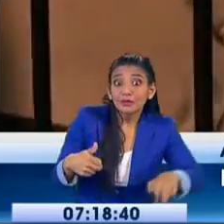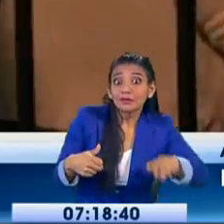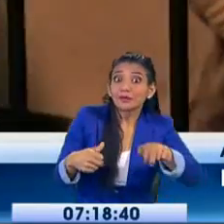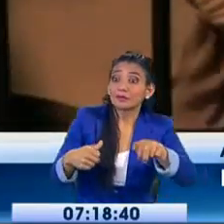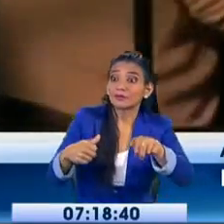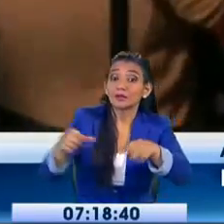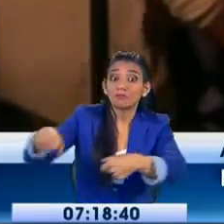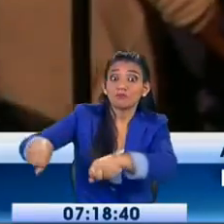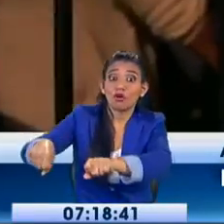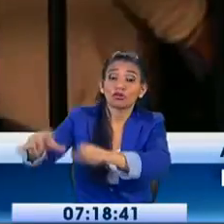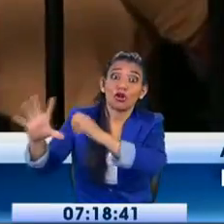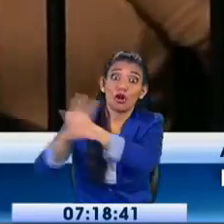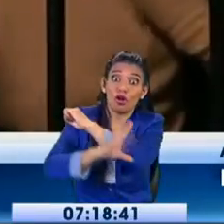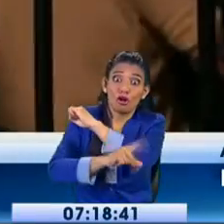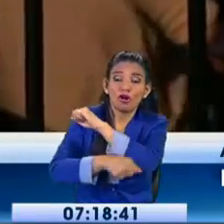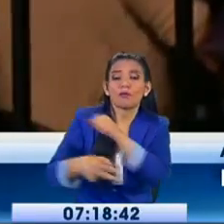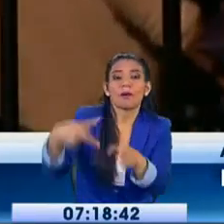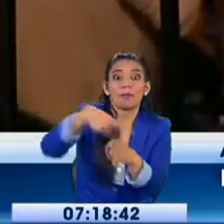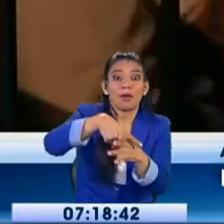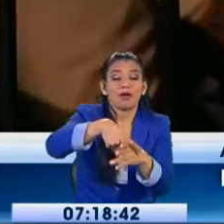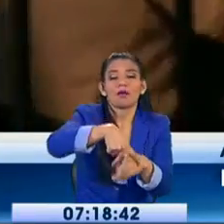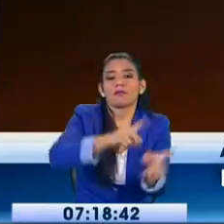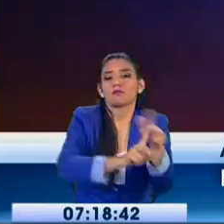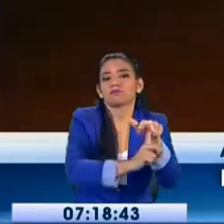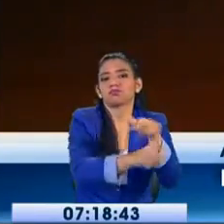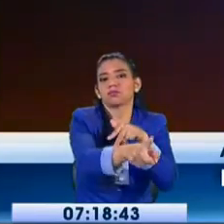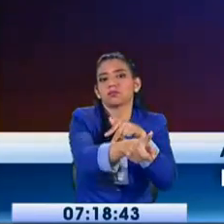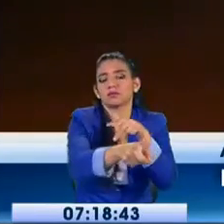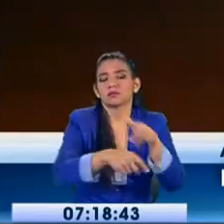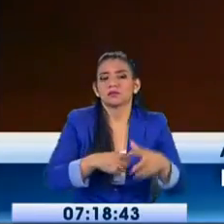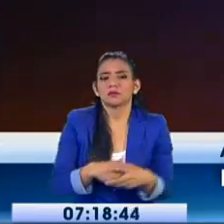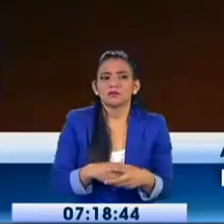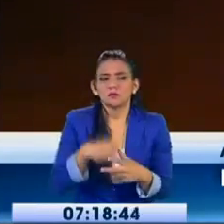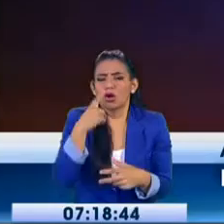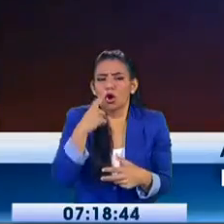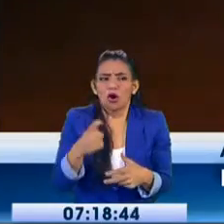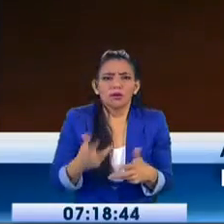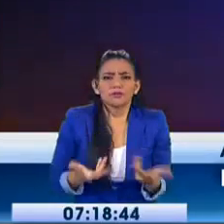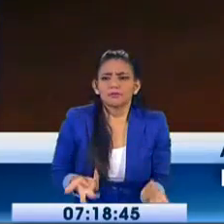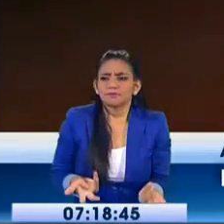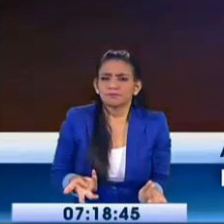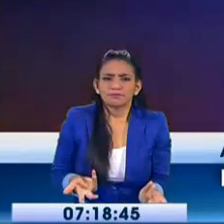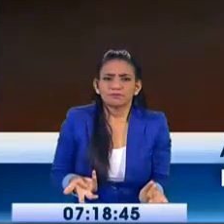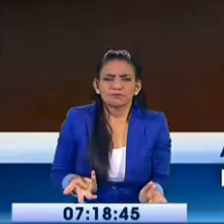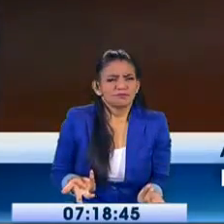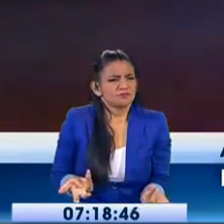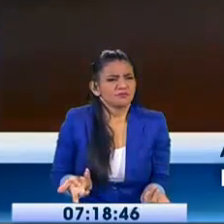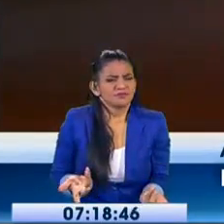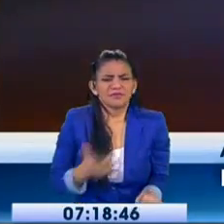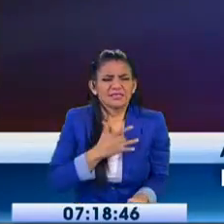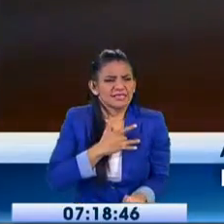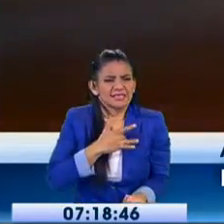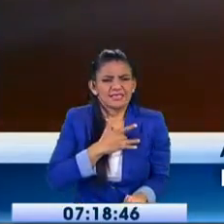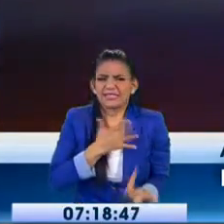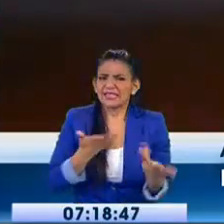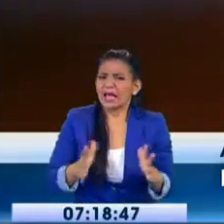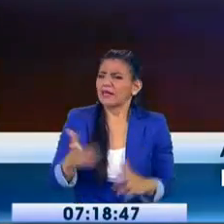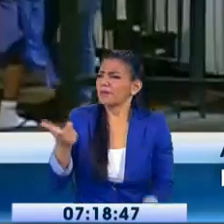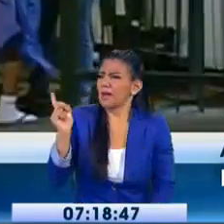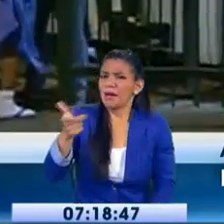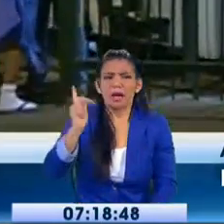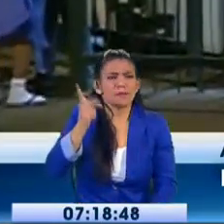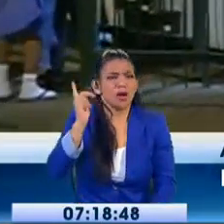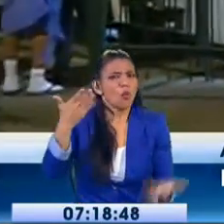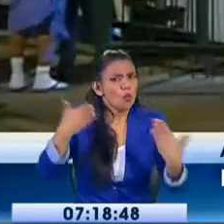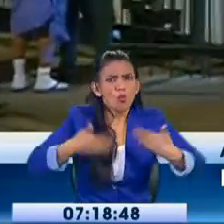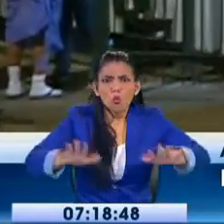del sitio, junto a sus compinches. Pero ese hombre no tuvo... No, ni corazón, le empezó a dar balas a cualquiera.